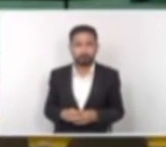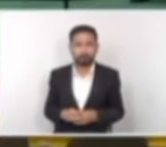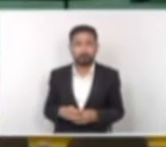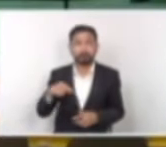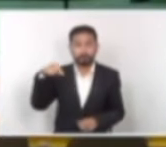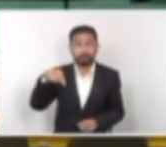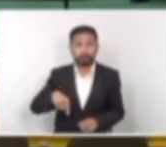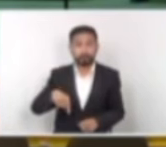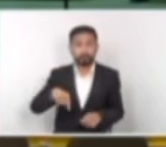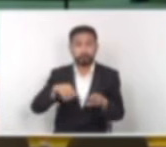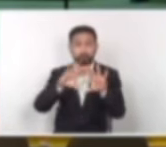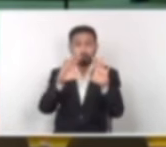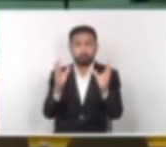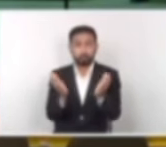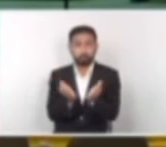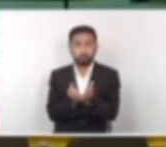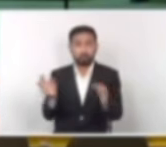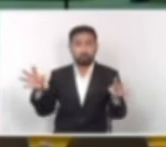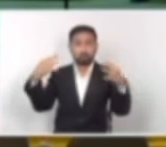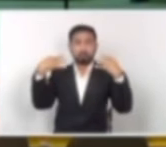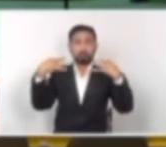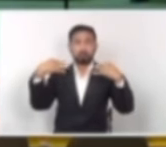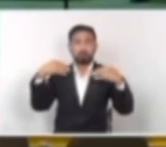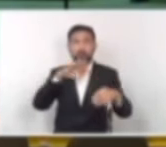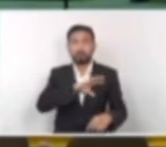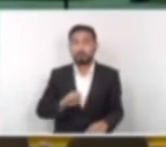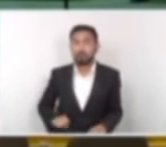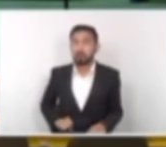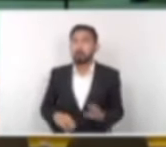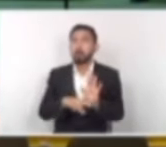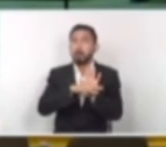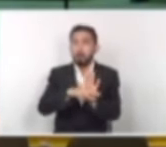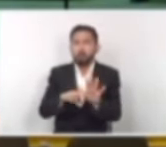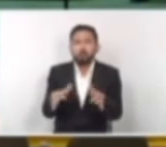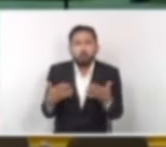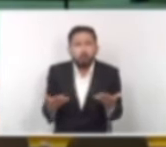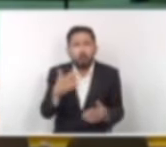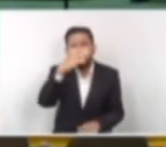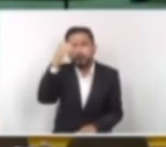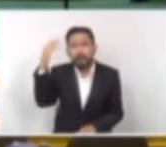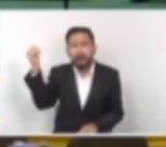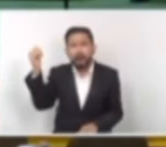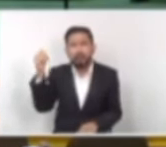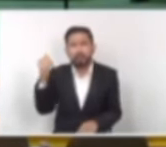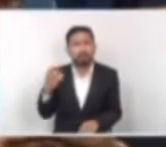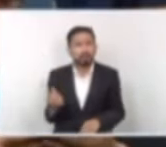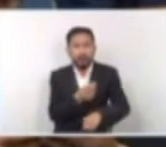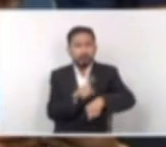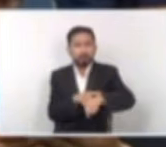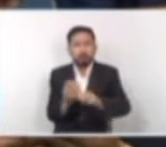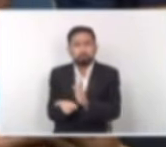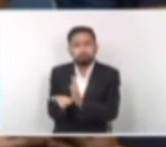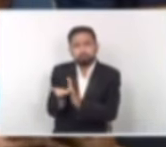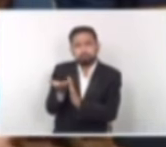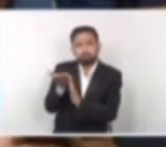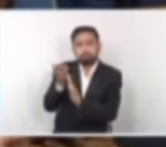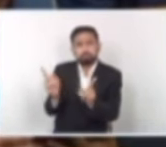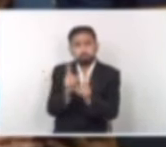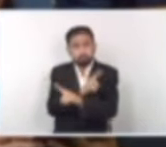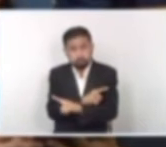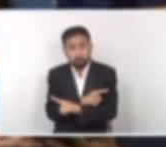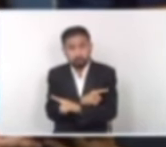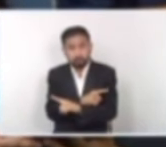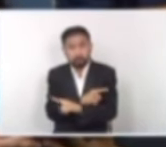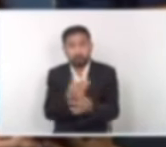Hoy el mundo mira el ejemplo de El Salvador y se pregunta, ¿cómo puede una nación levantarse en tan poco tiempo? Pero tal